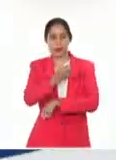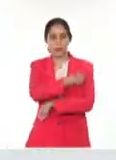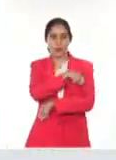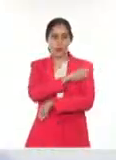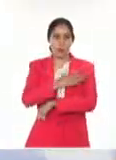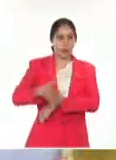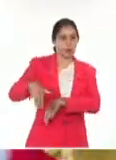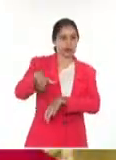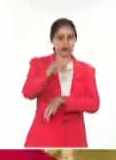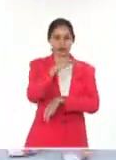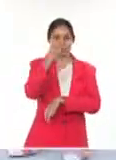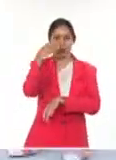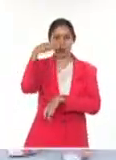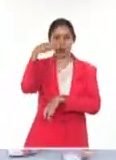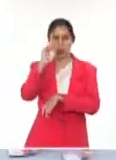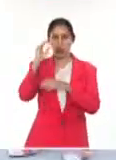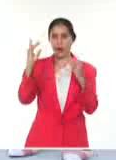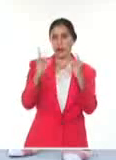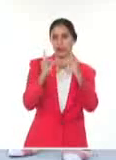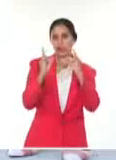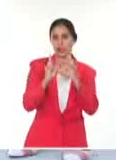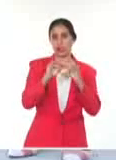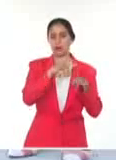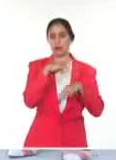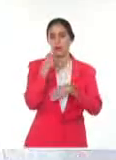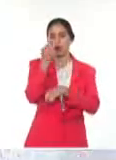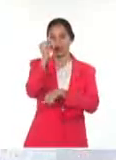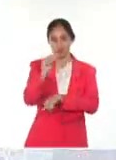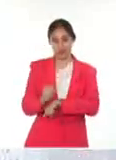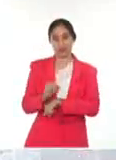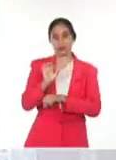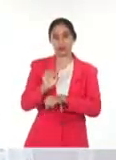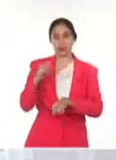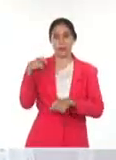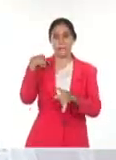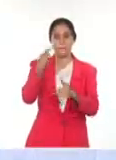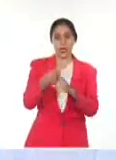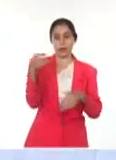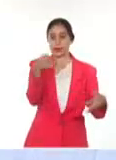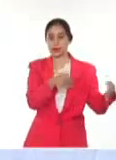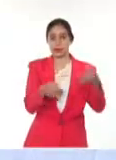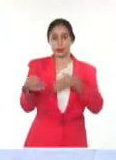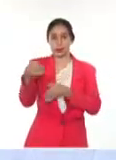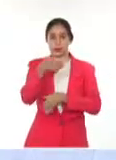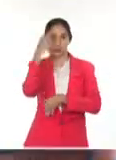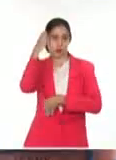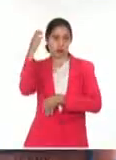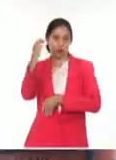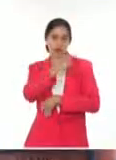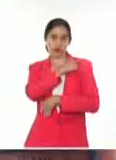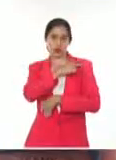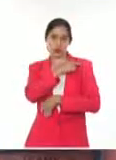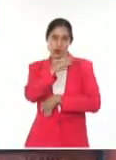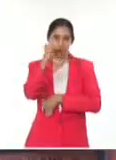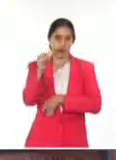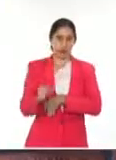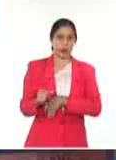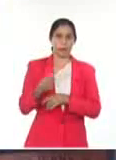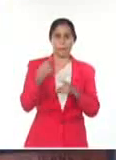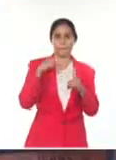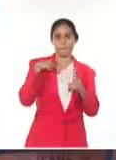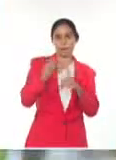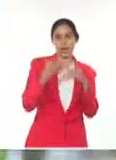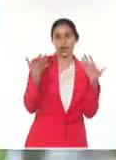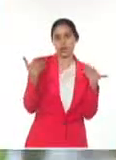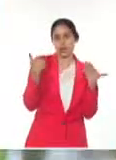que resguarda sus restos. Al tributo asistieron las máximas autoridades del partido y el gobierno en la provincia, dirigentes de las